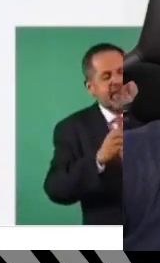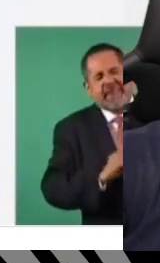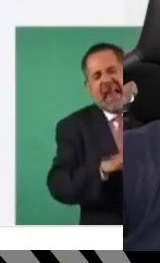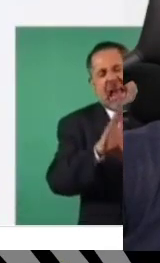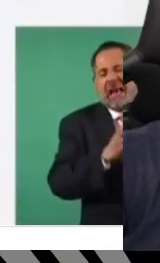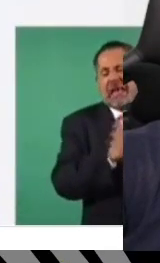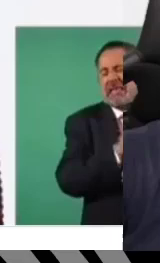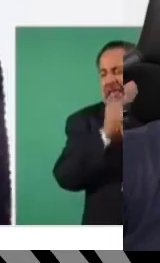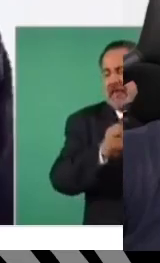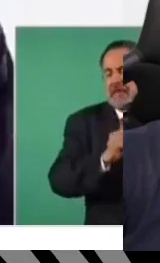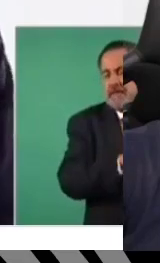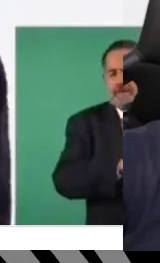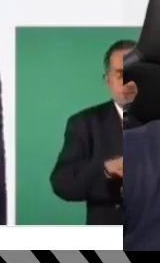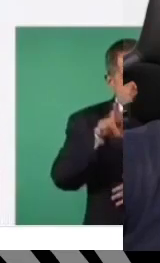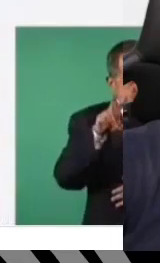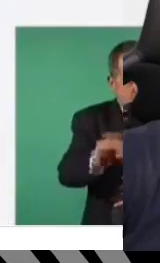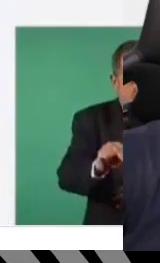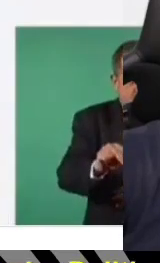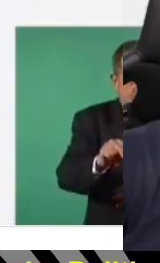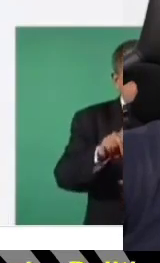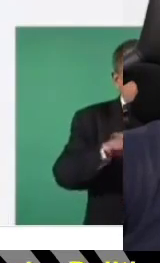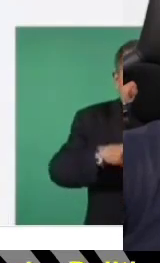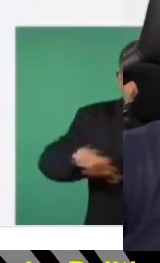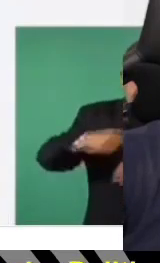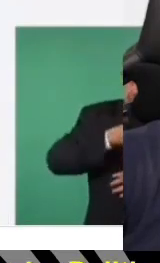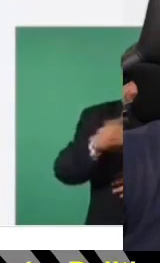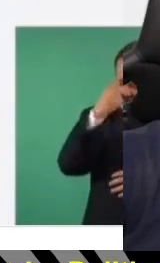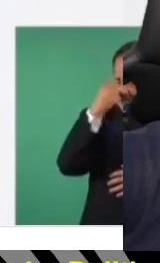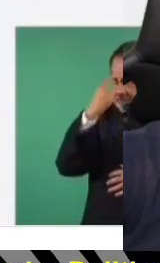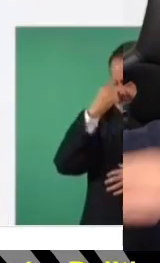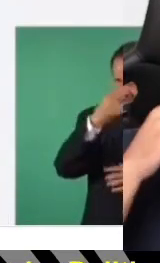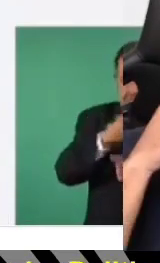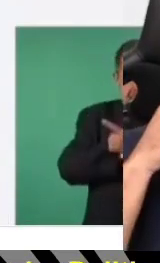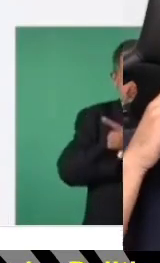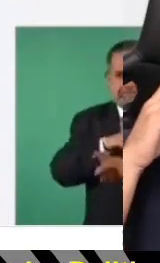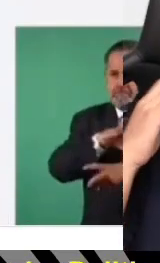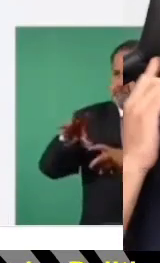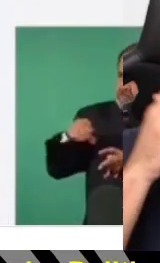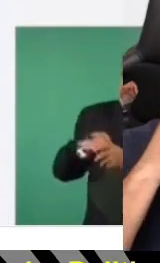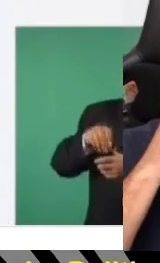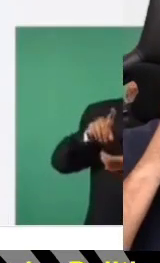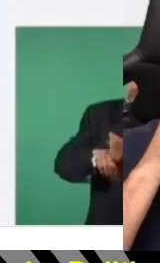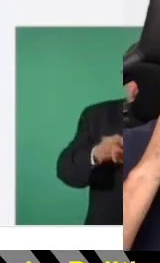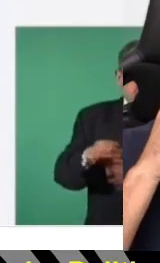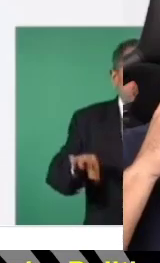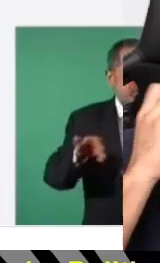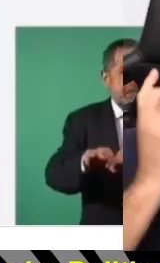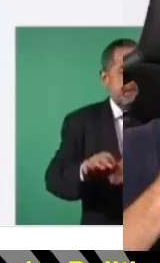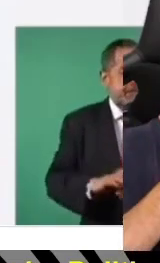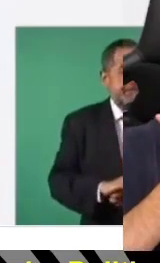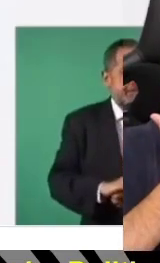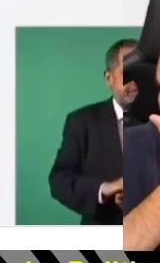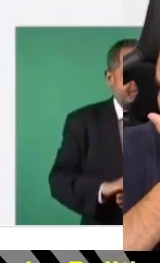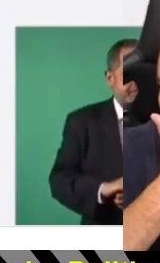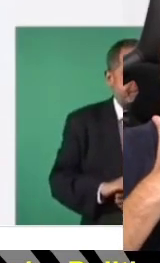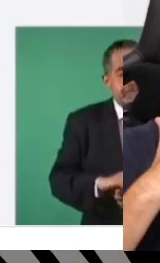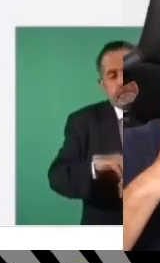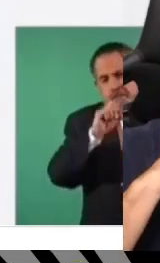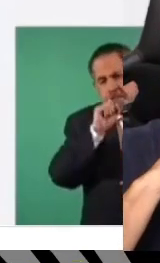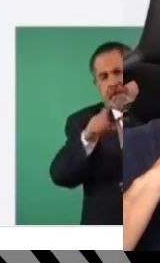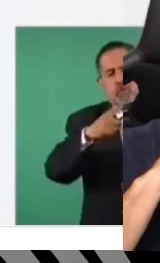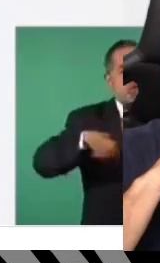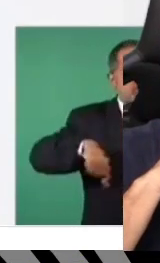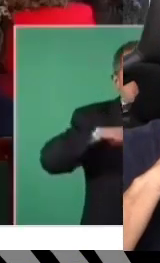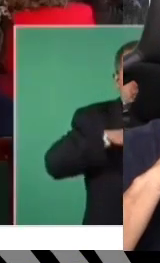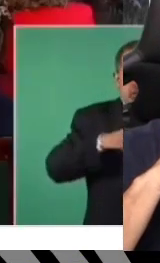moralizar la vida pública de México. Al mismo tiempo que comenzamos a combatir